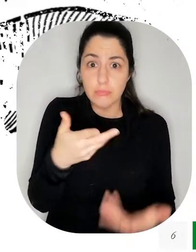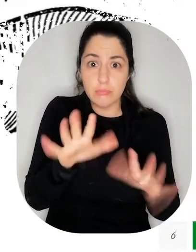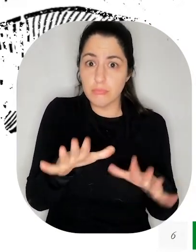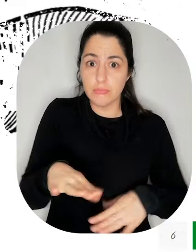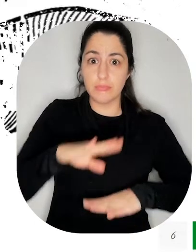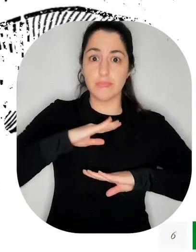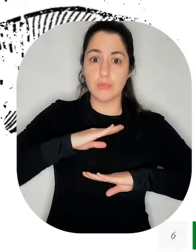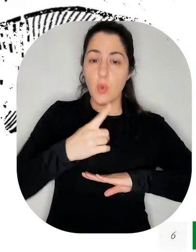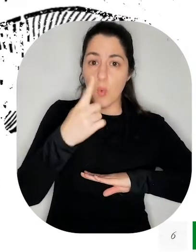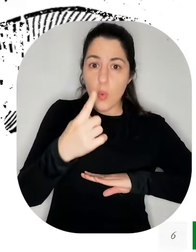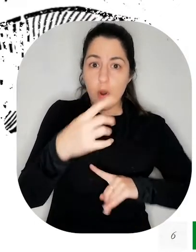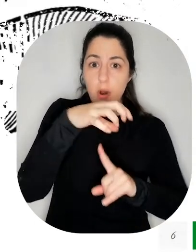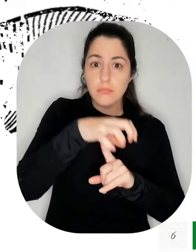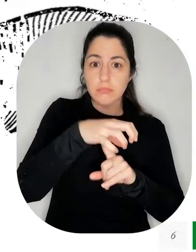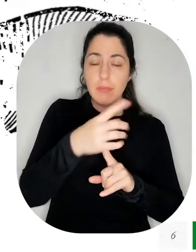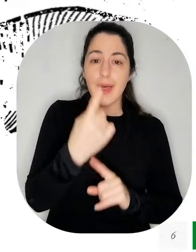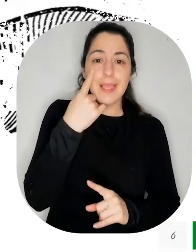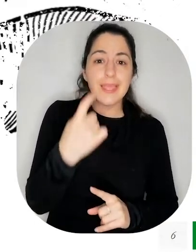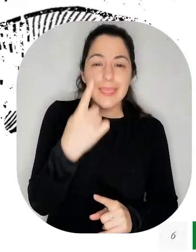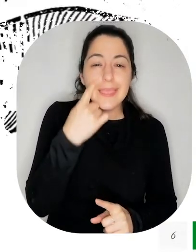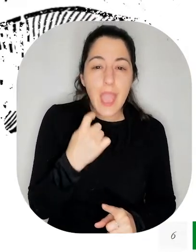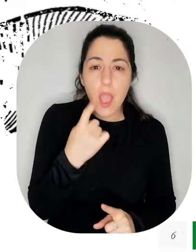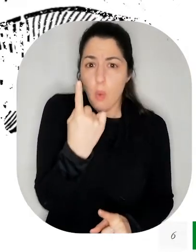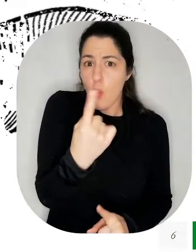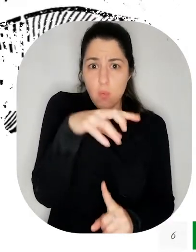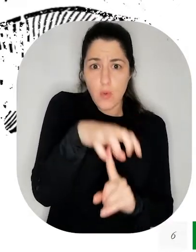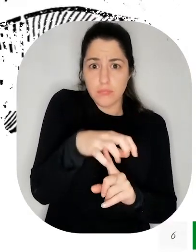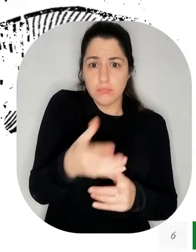llegar a suplir nuestra necesidad de hierro con una porción diaria